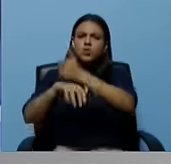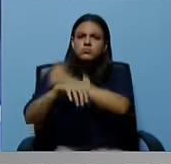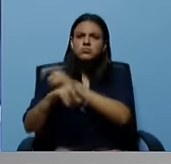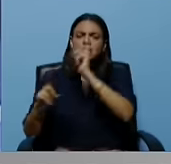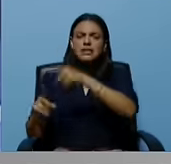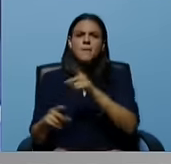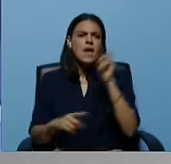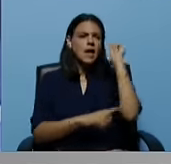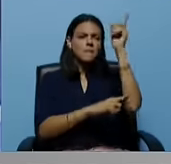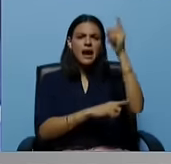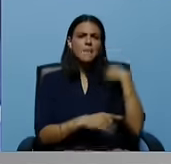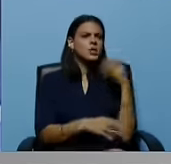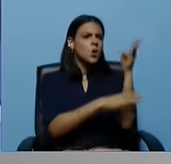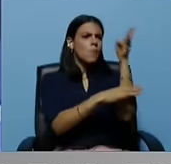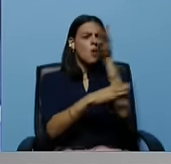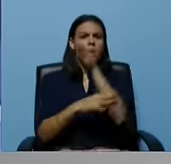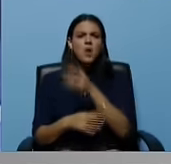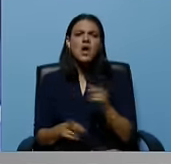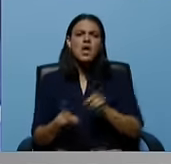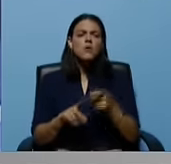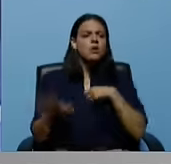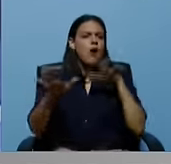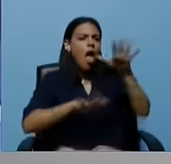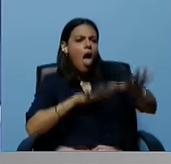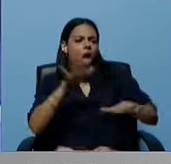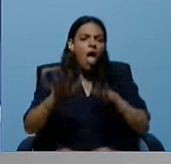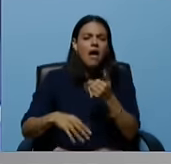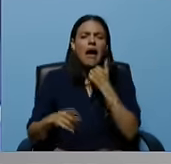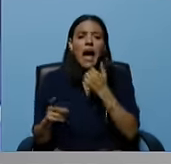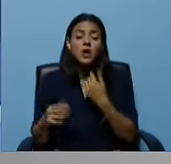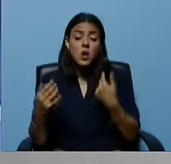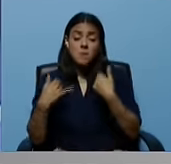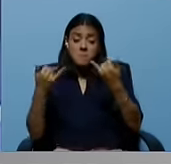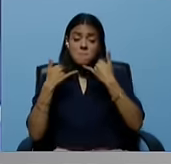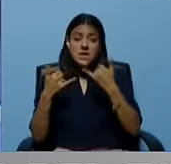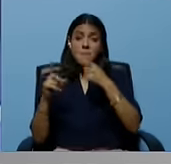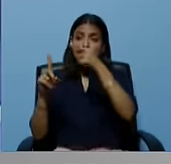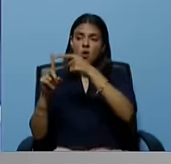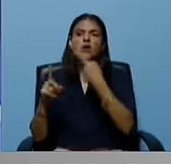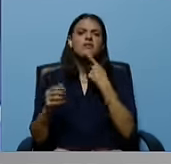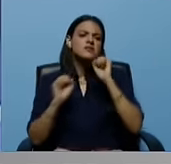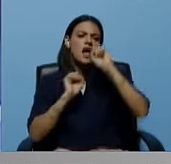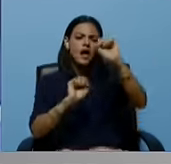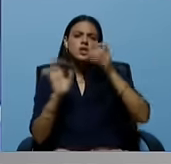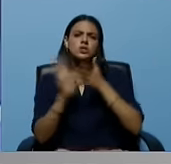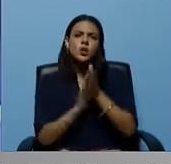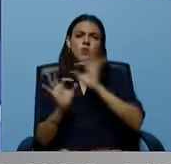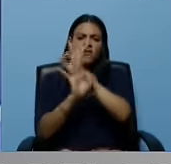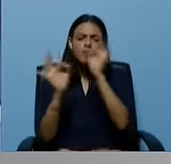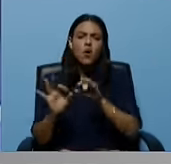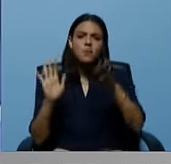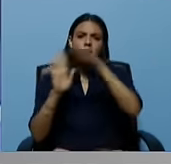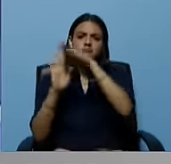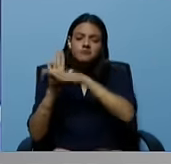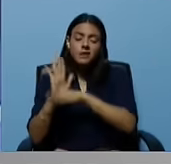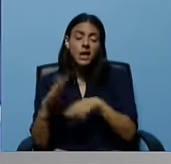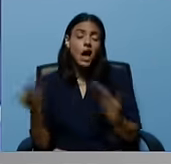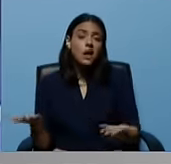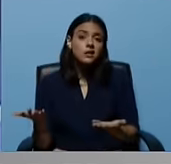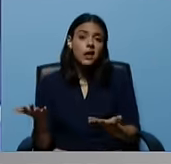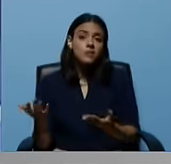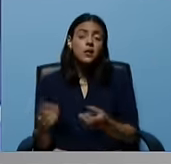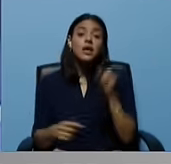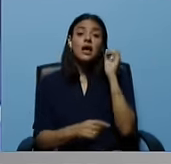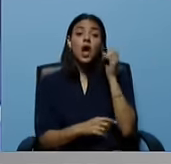parlamento en parlamento mendigando cosas que él mismo rechaza en esta carta. Señores del